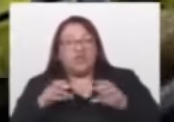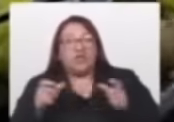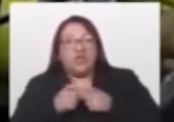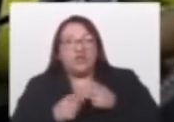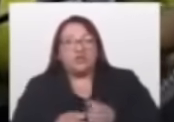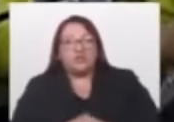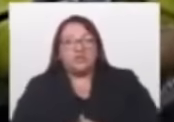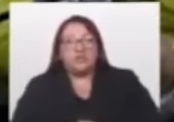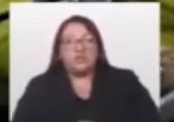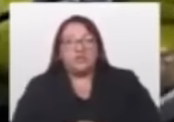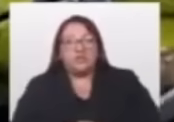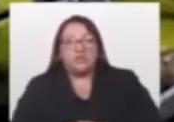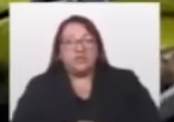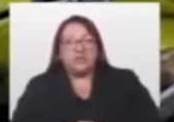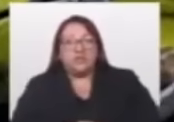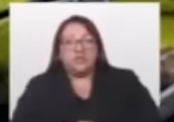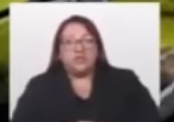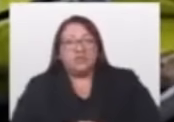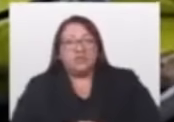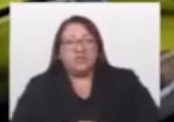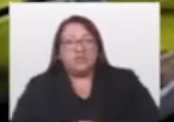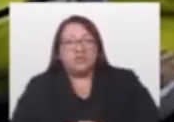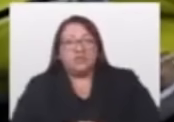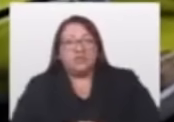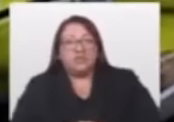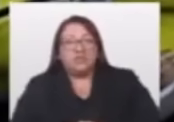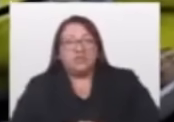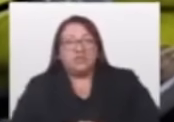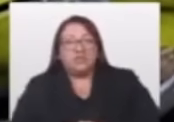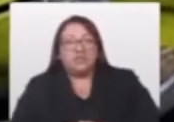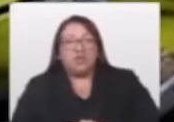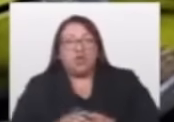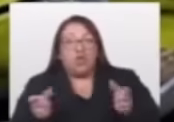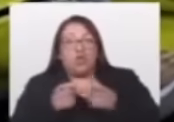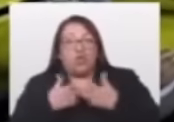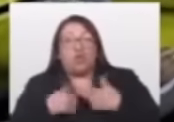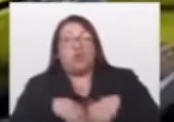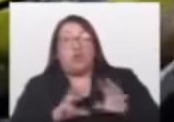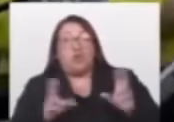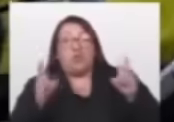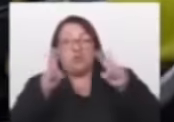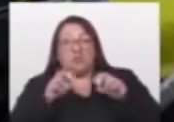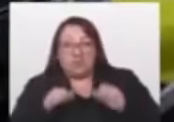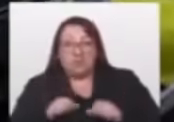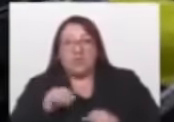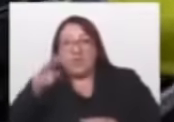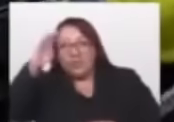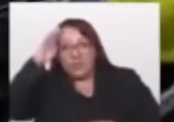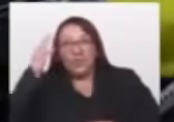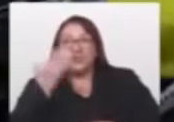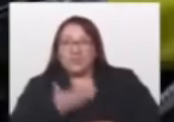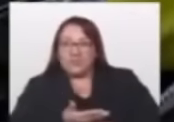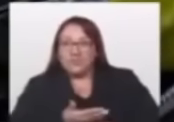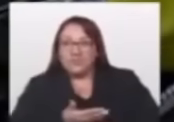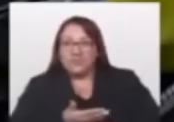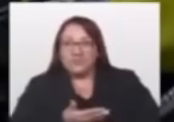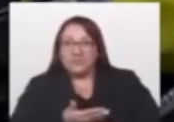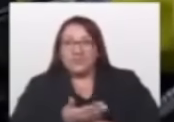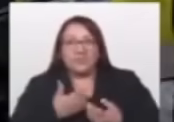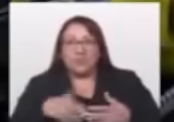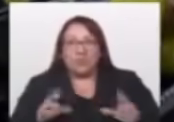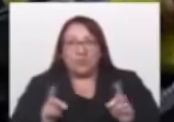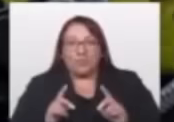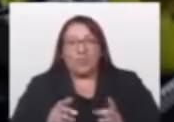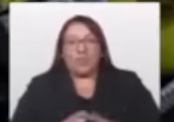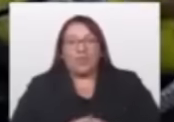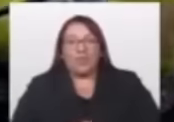cierto, porque además el Congreso no es exento de toda investigación? Si hay congresistas investigados, la policía no es, digamos, o no